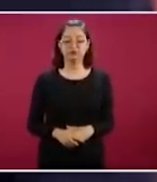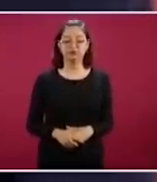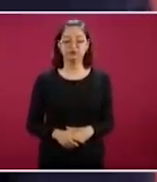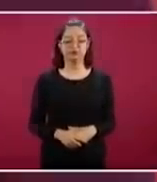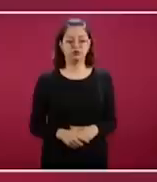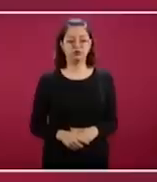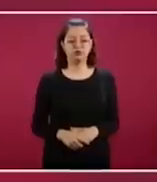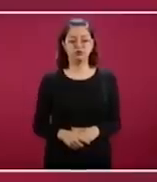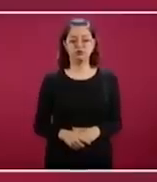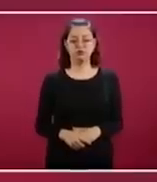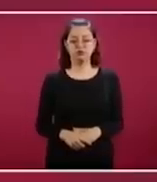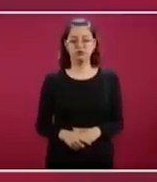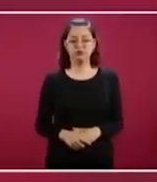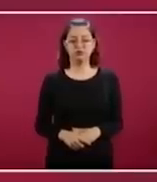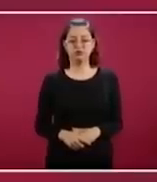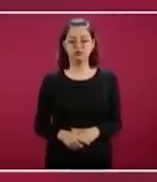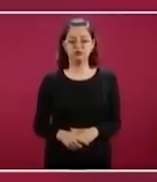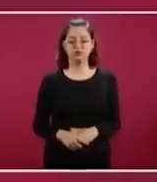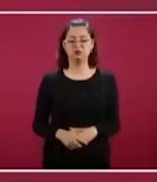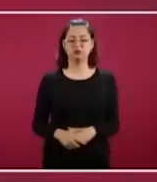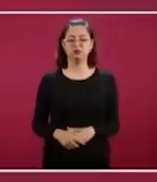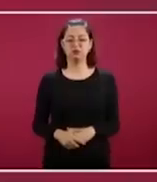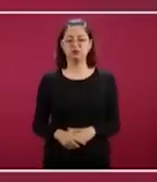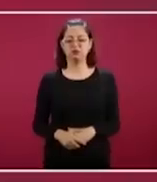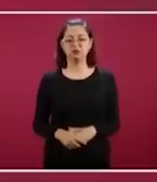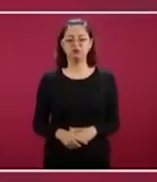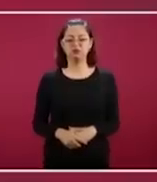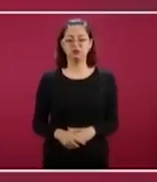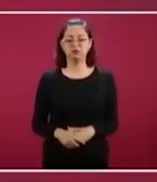Pero eso es